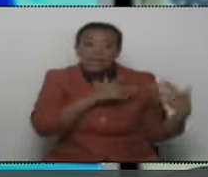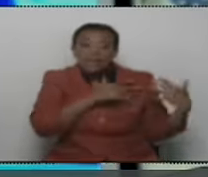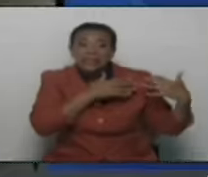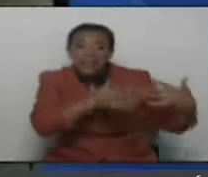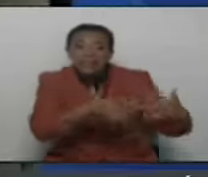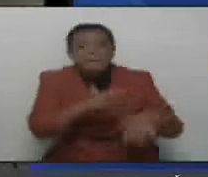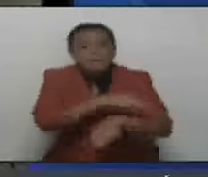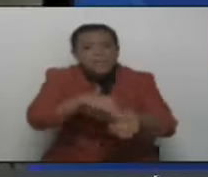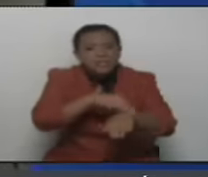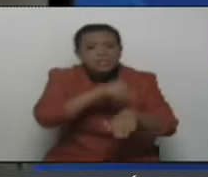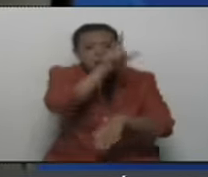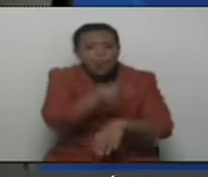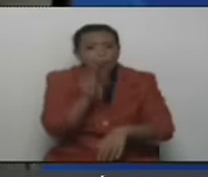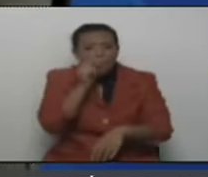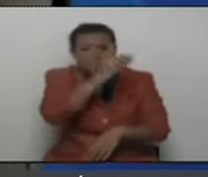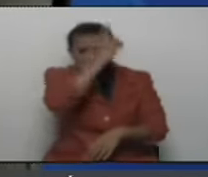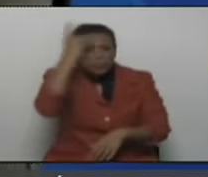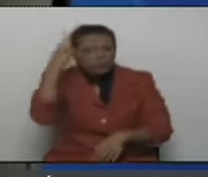ministro Diosdado Cabello,